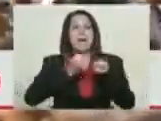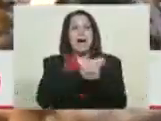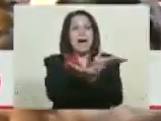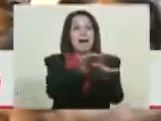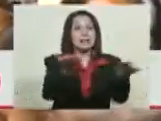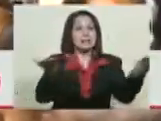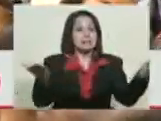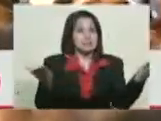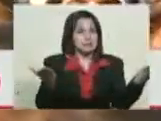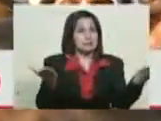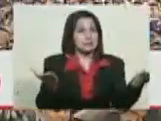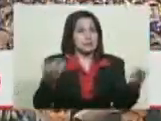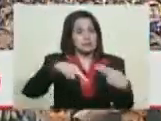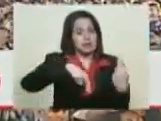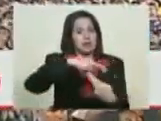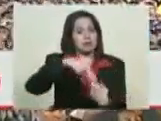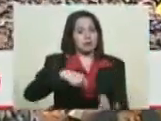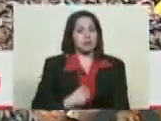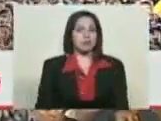República.